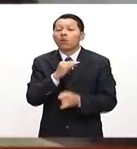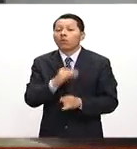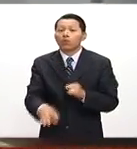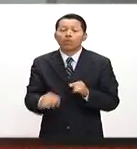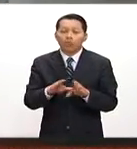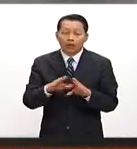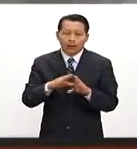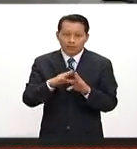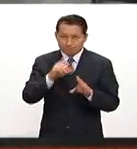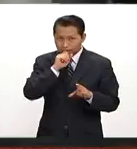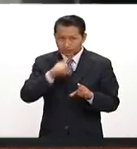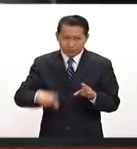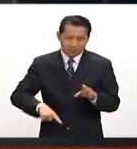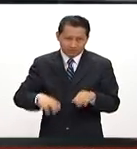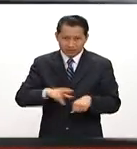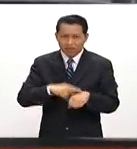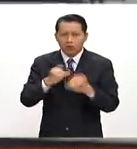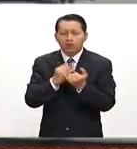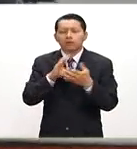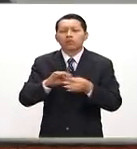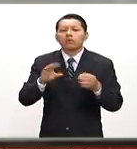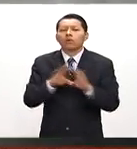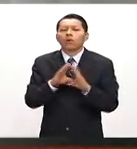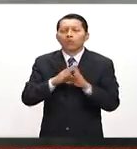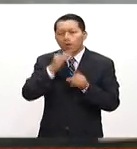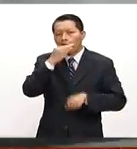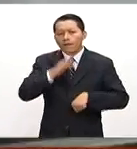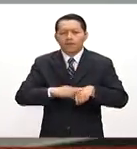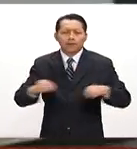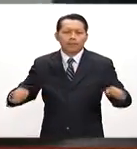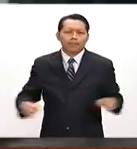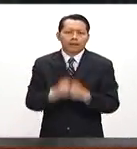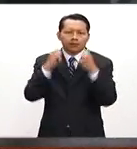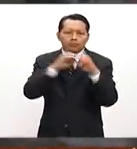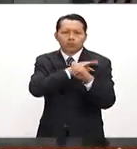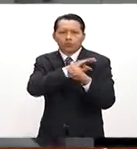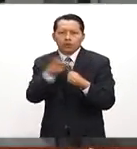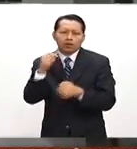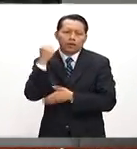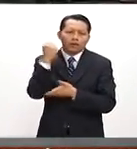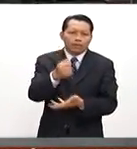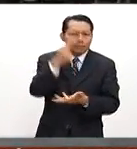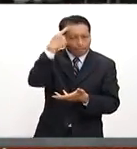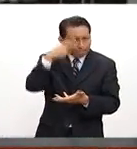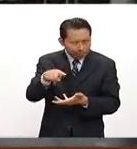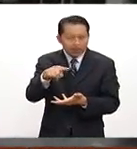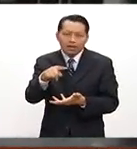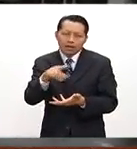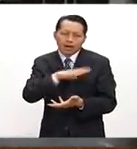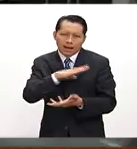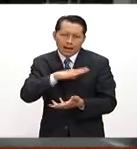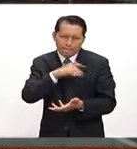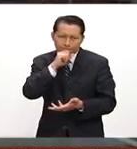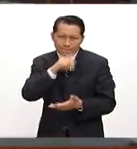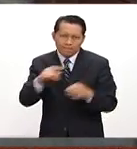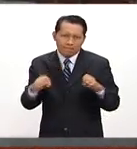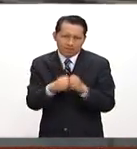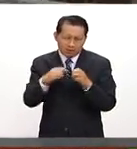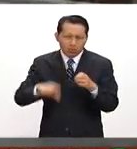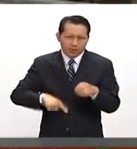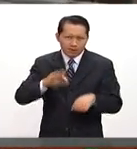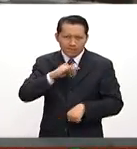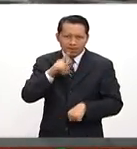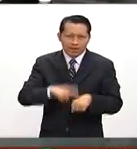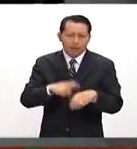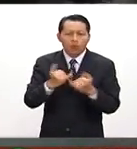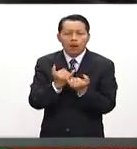estatal firmó la solicitud de declaratoria de emergencia para acceder al Fondo de Atención a Emergencias por parte del gobierno federal y